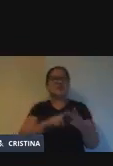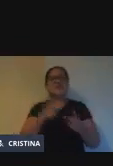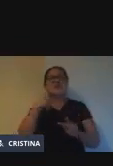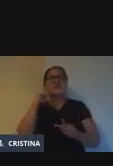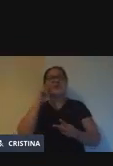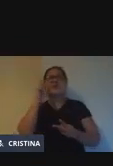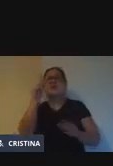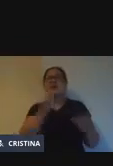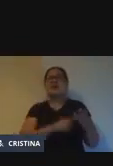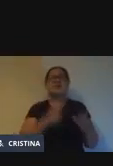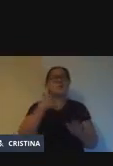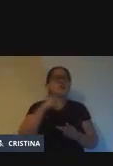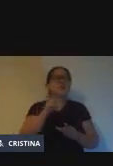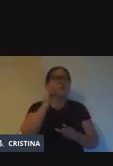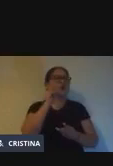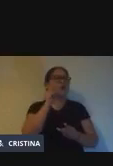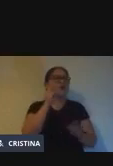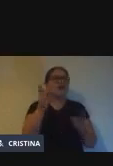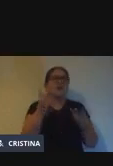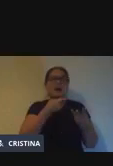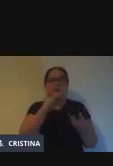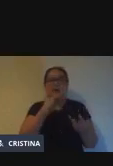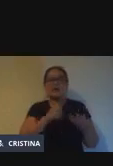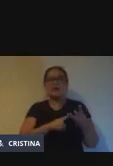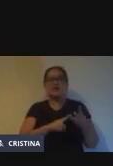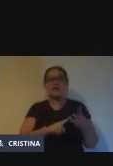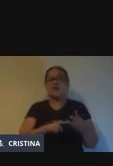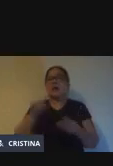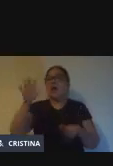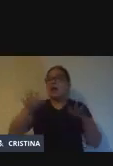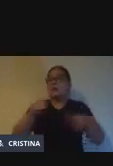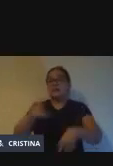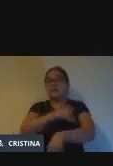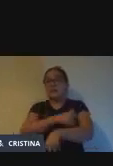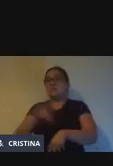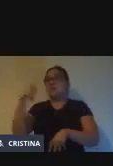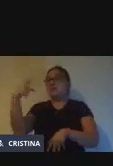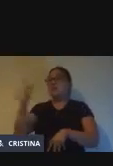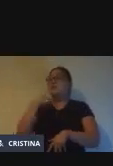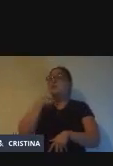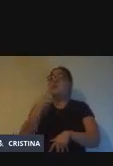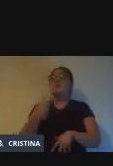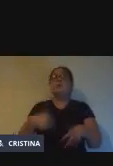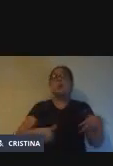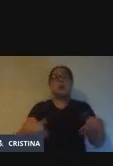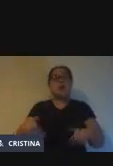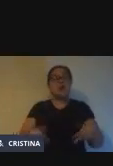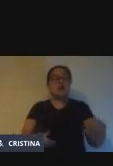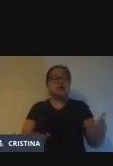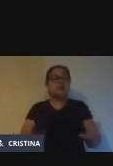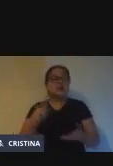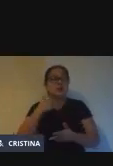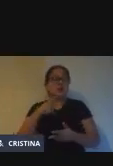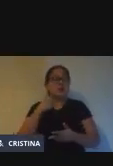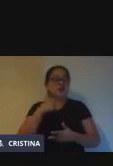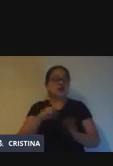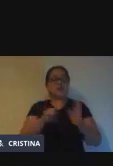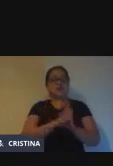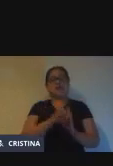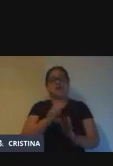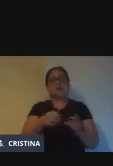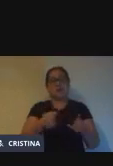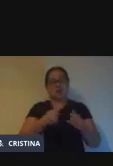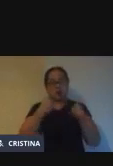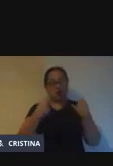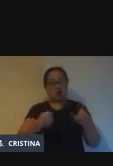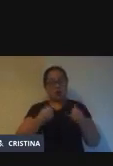toleras escuchar algo, y a veces ese algo puede ser la voz de tu familia. Y entonces me decían las adolescentes, ¿no? Y las